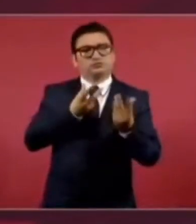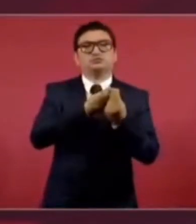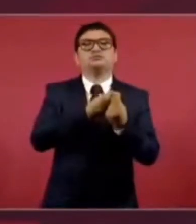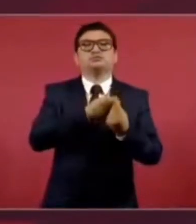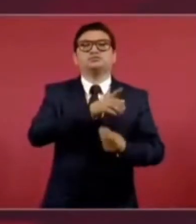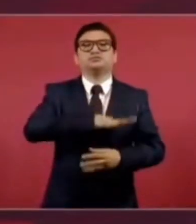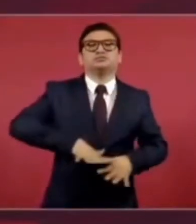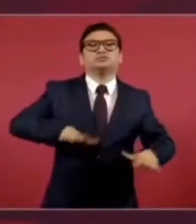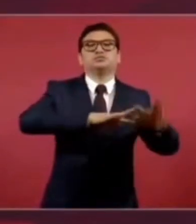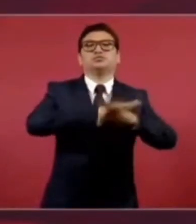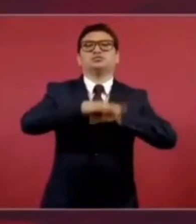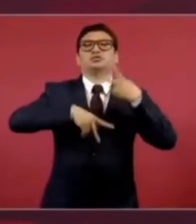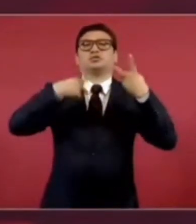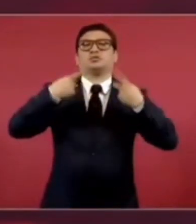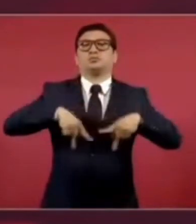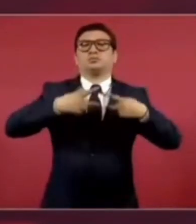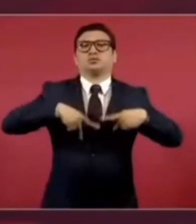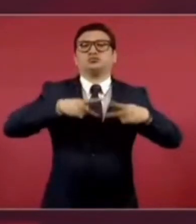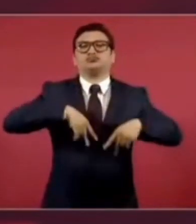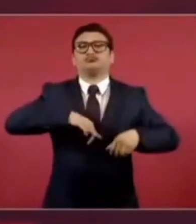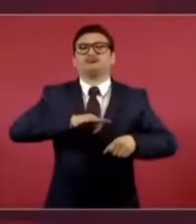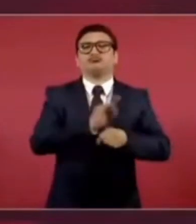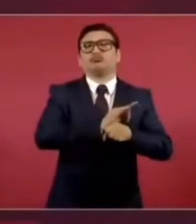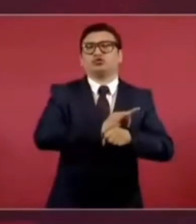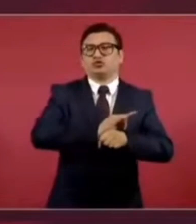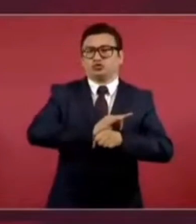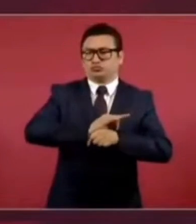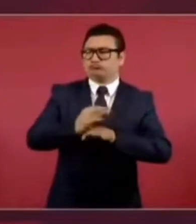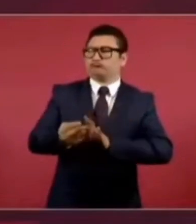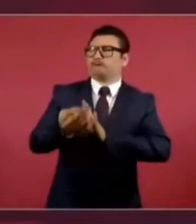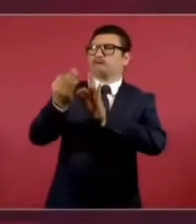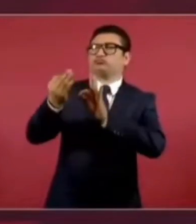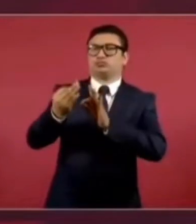abiertamente del lado del pueblo, al grado que cometen